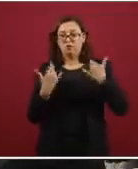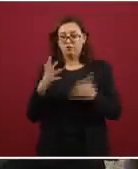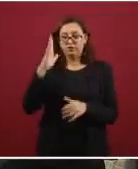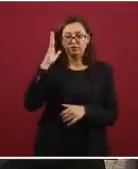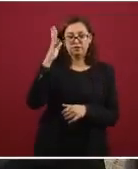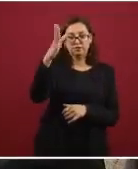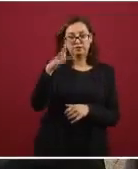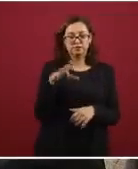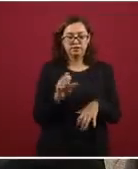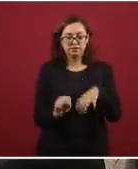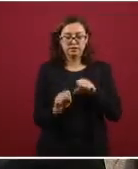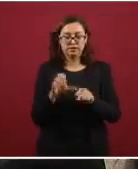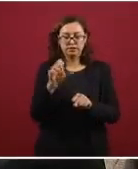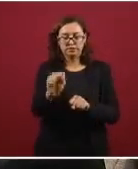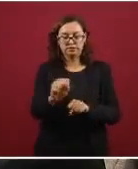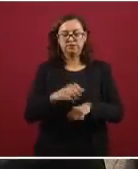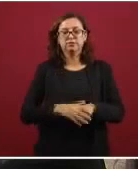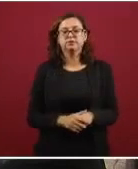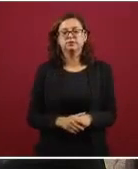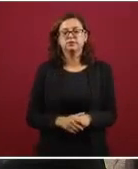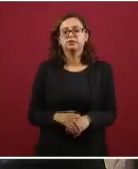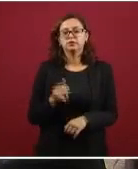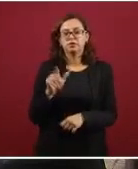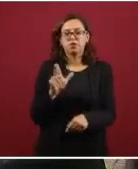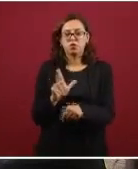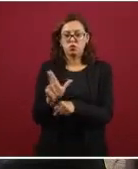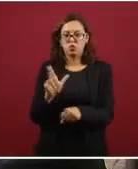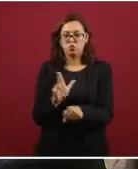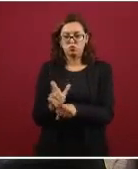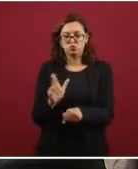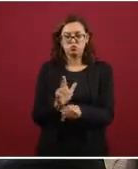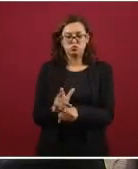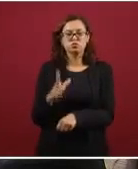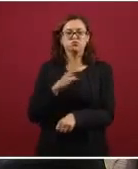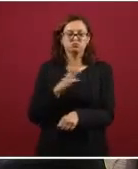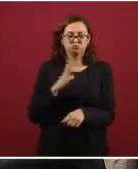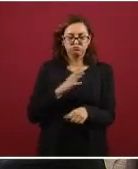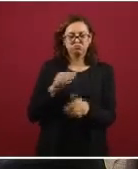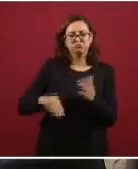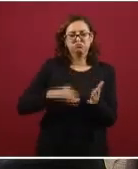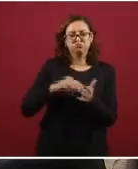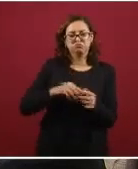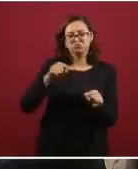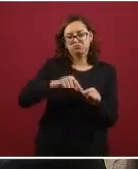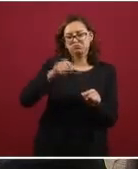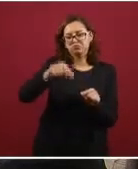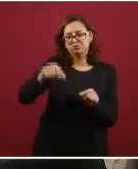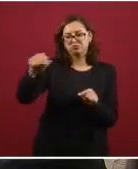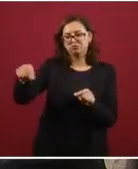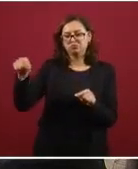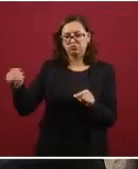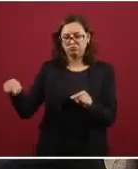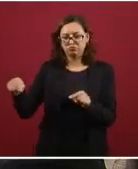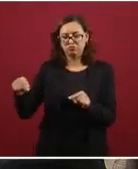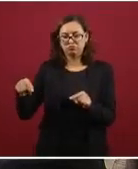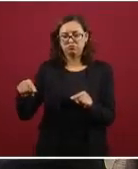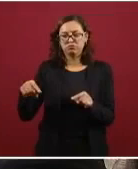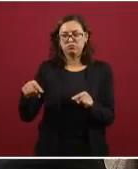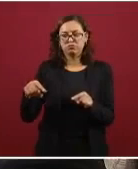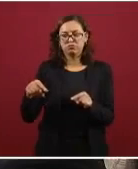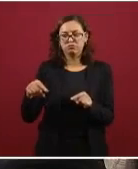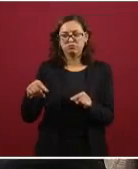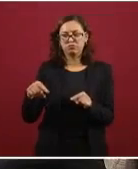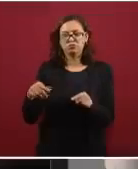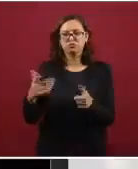Distrito Central, San Pedro Sula, La Ceiba, El Progreso y Choluteca. Los porcentajes que ustedes ven ahí es